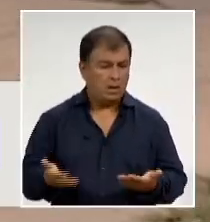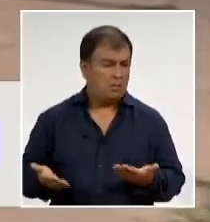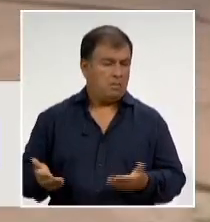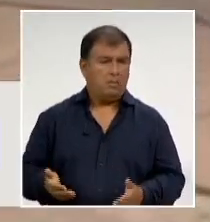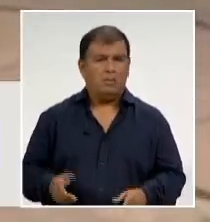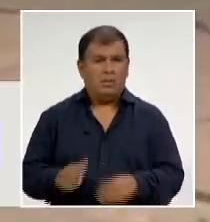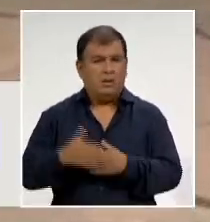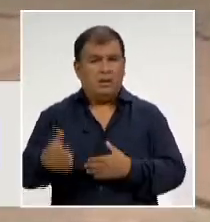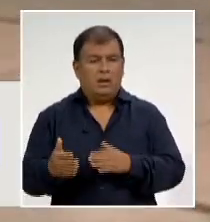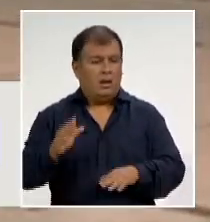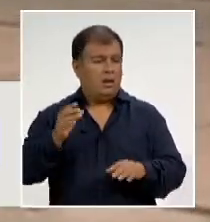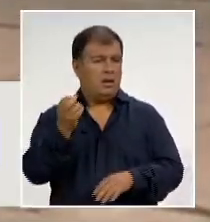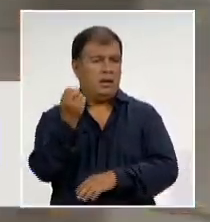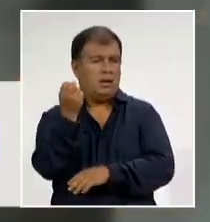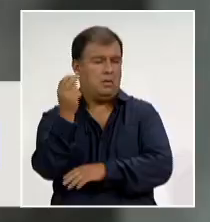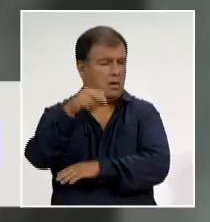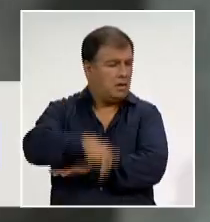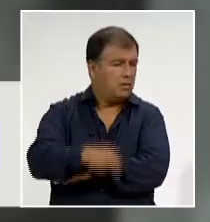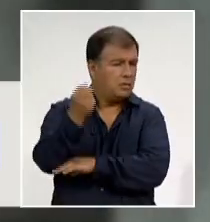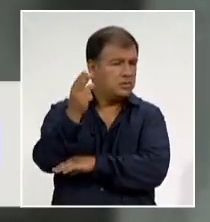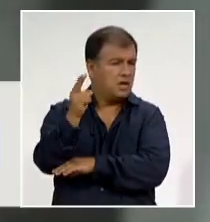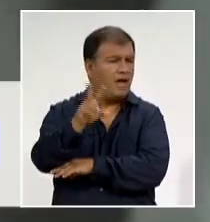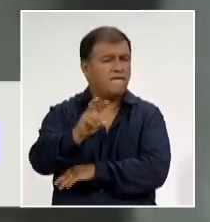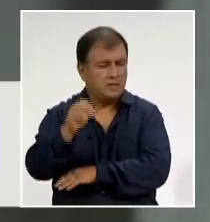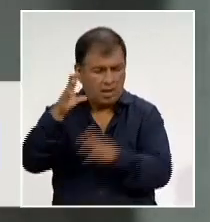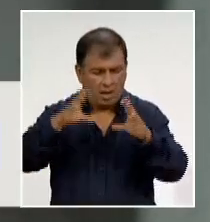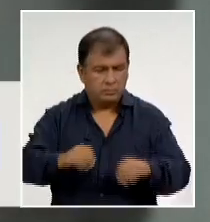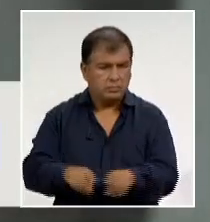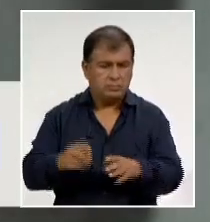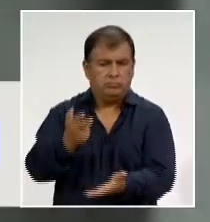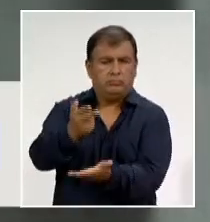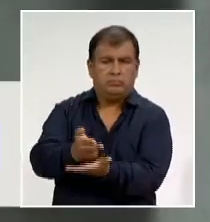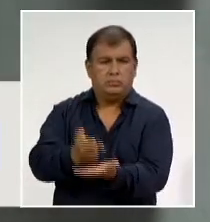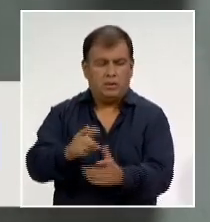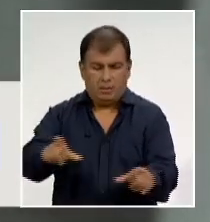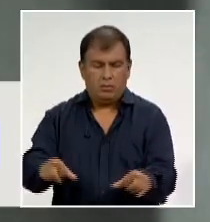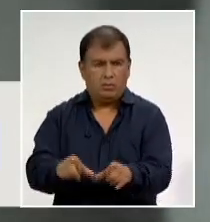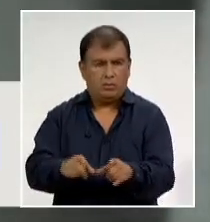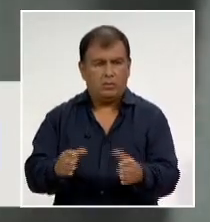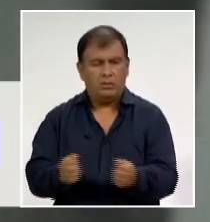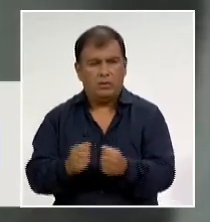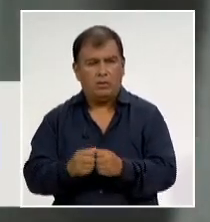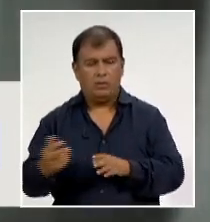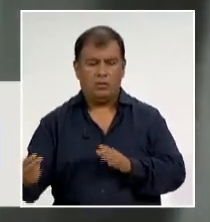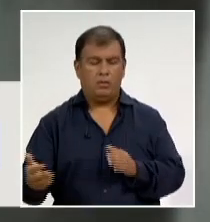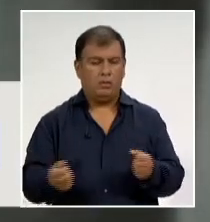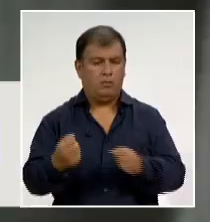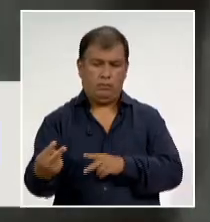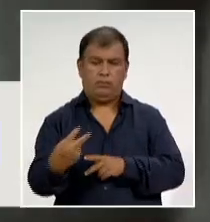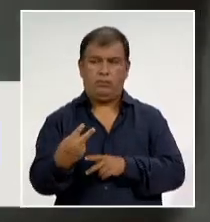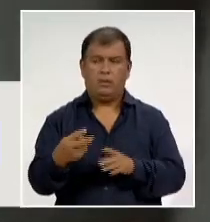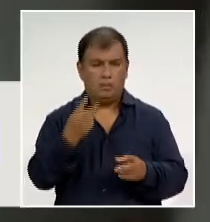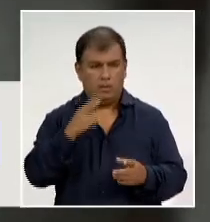minutos después de la medianoche, 20 minutos después de la medianoche exactamente, se estaciona justamente en este lugar con la vista para ese lado,